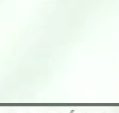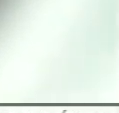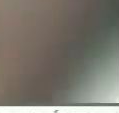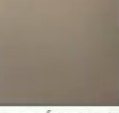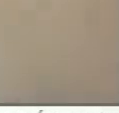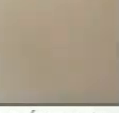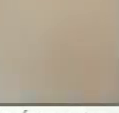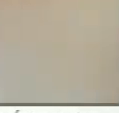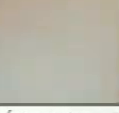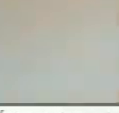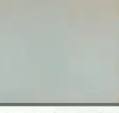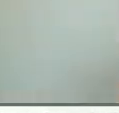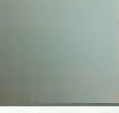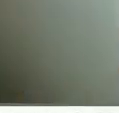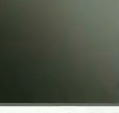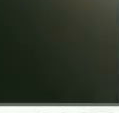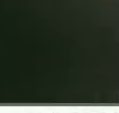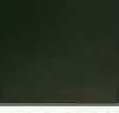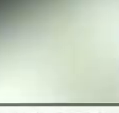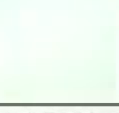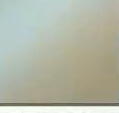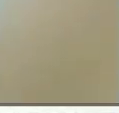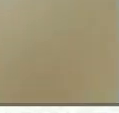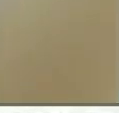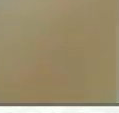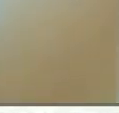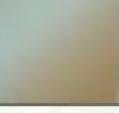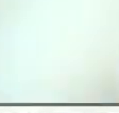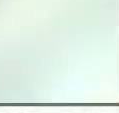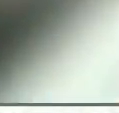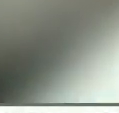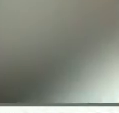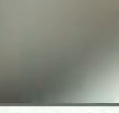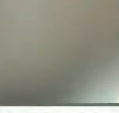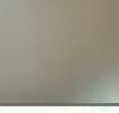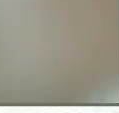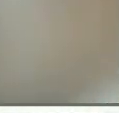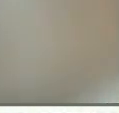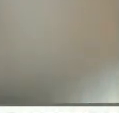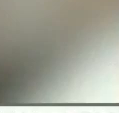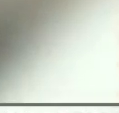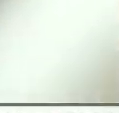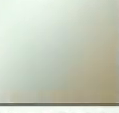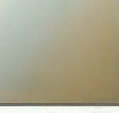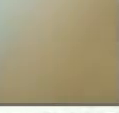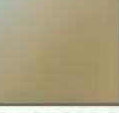con los conectores, fulminante y la bomba mortal. Ahí está, pues.